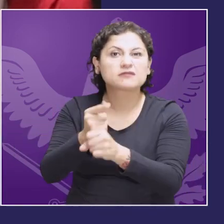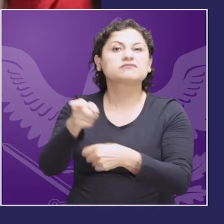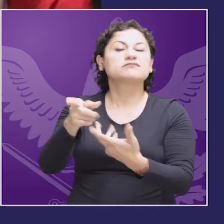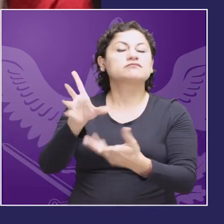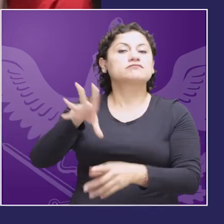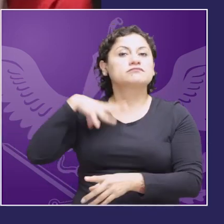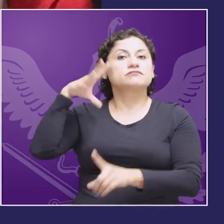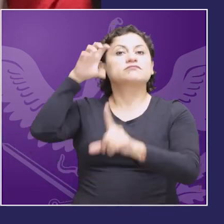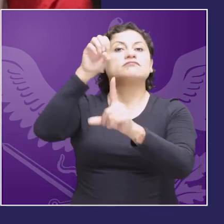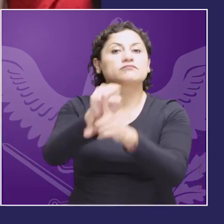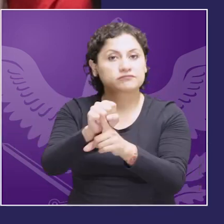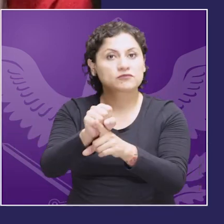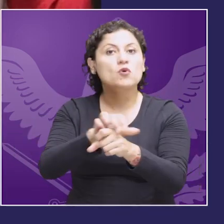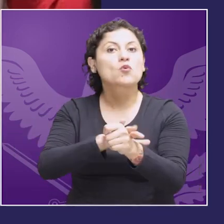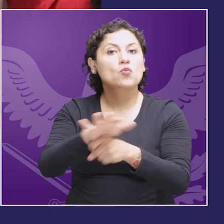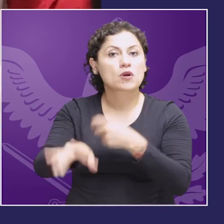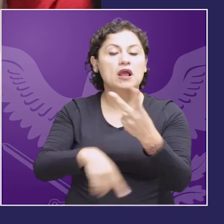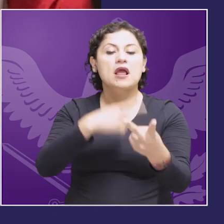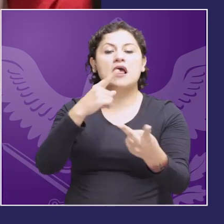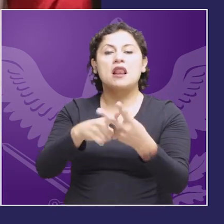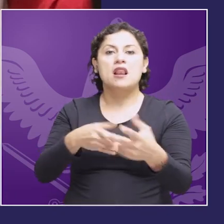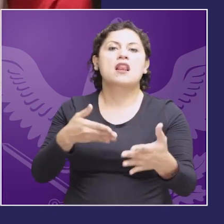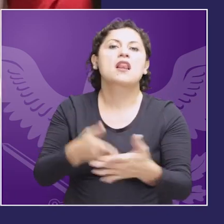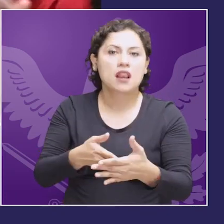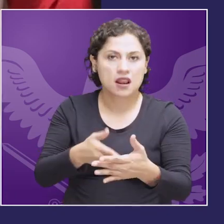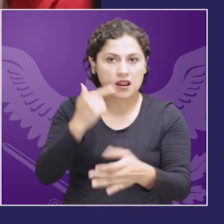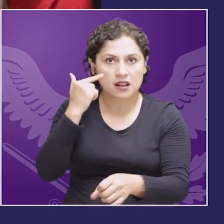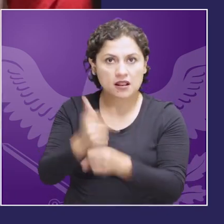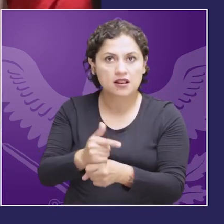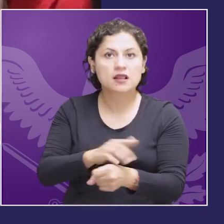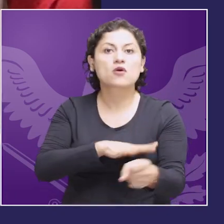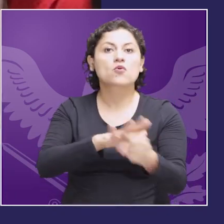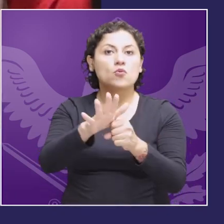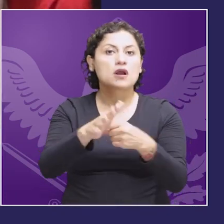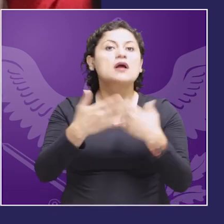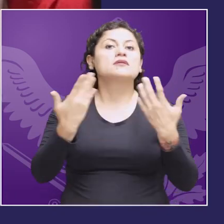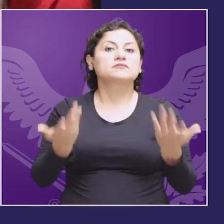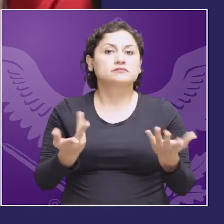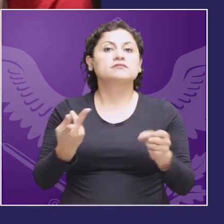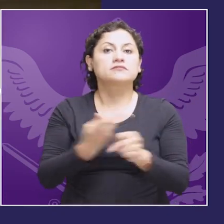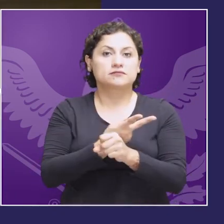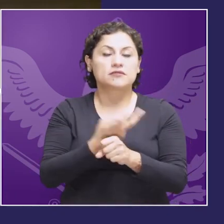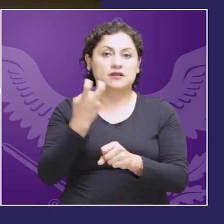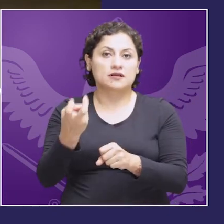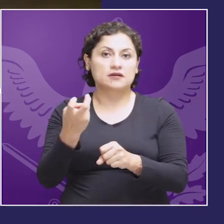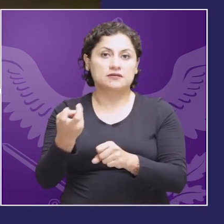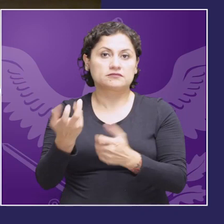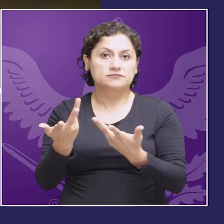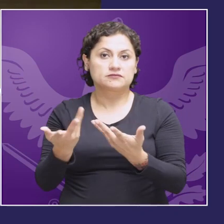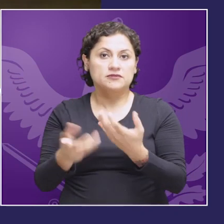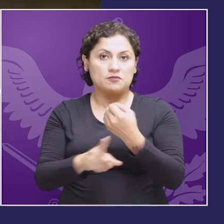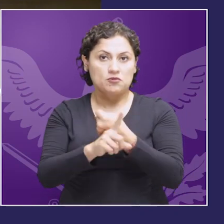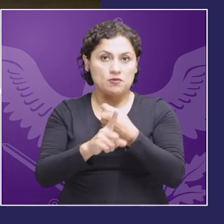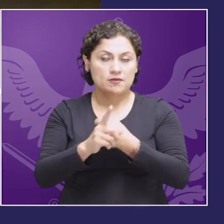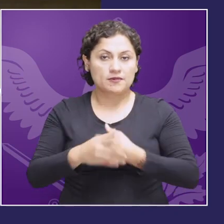las resistencias? ¿Dónde estamos allí en este proceso, tanto en México como en Chile? Pues es